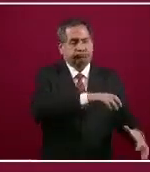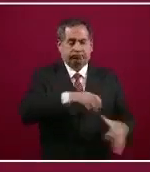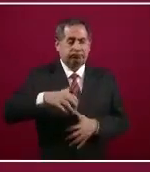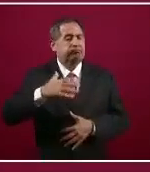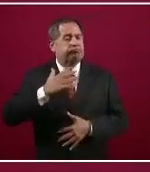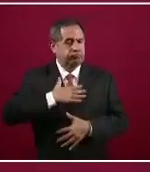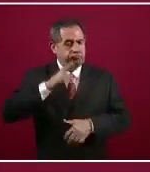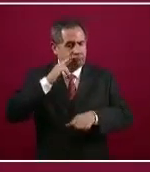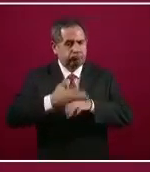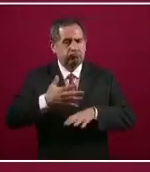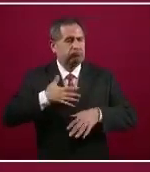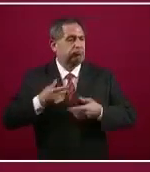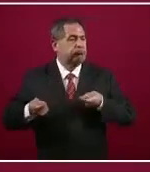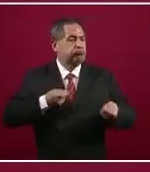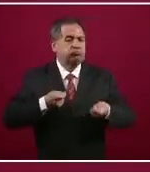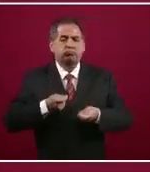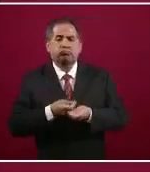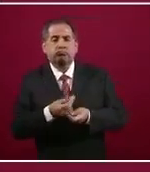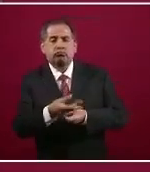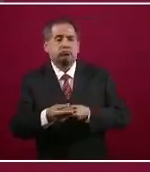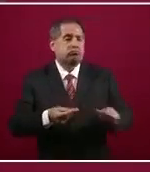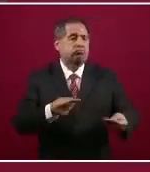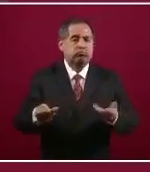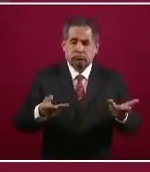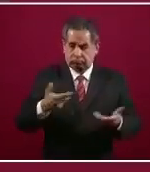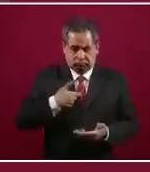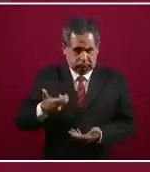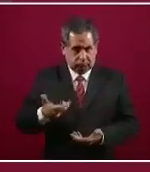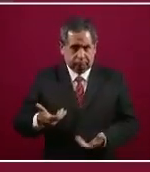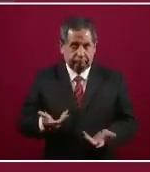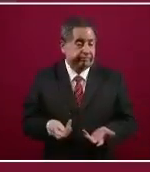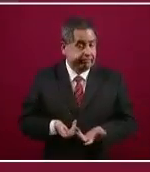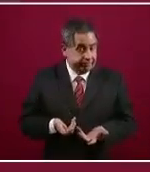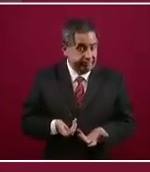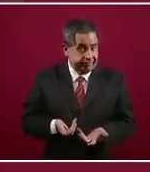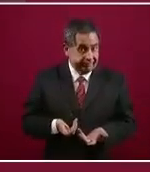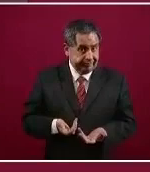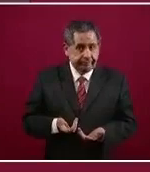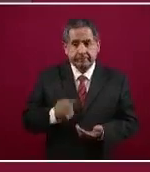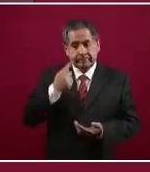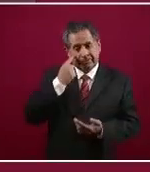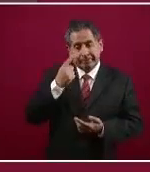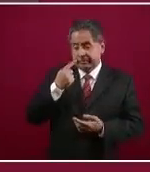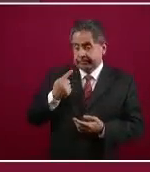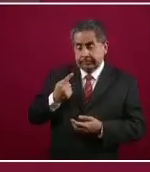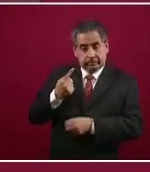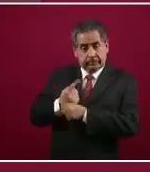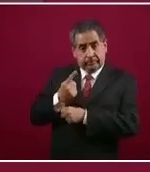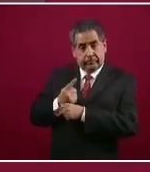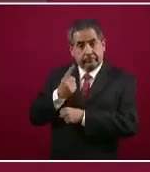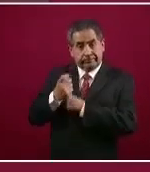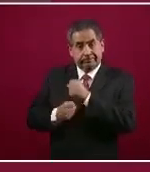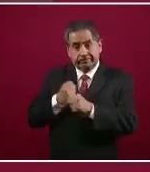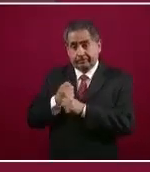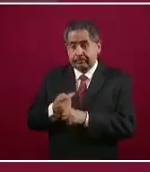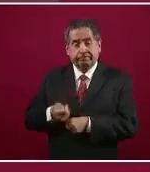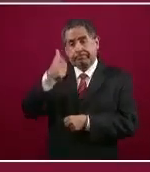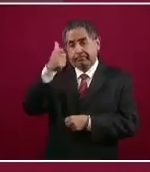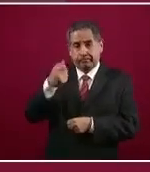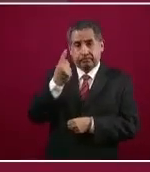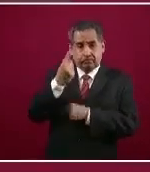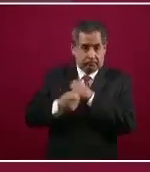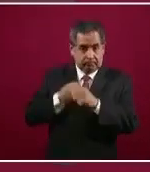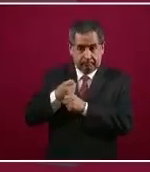y además de que es el primer año y que